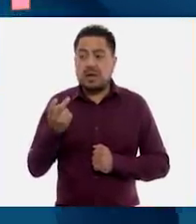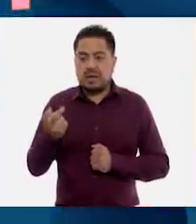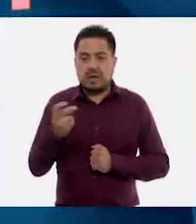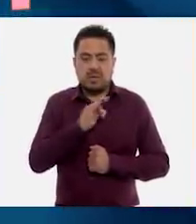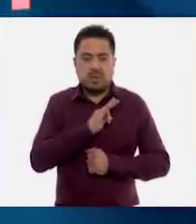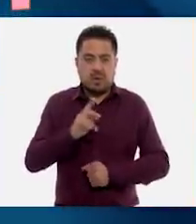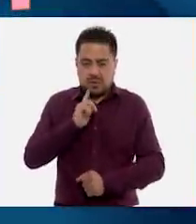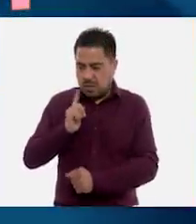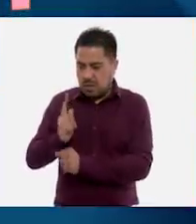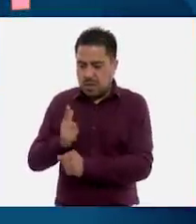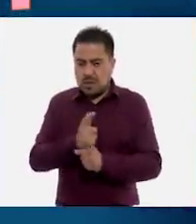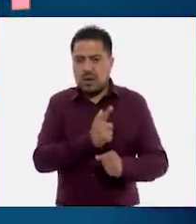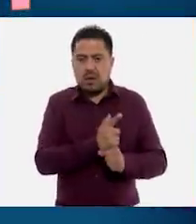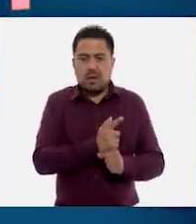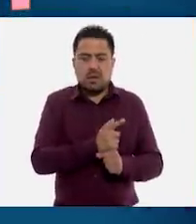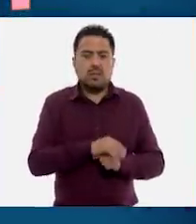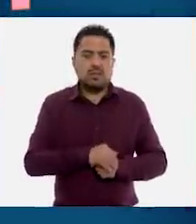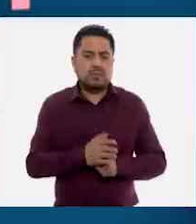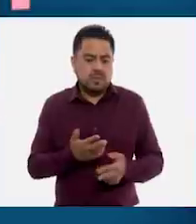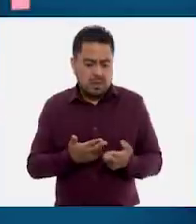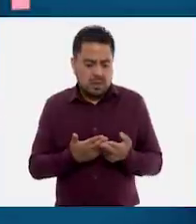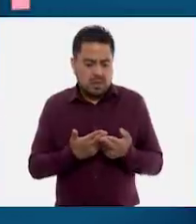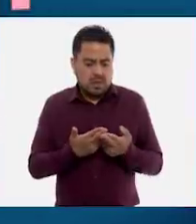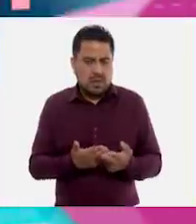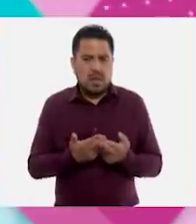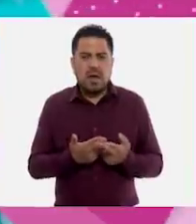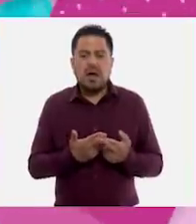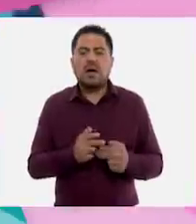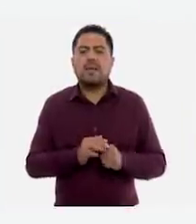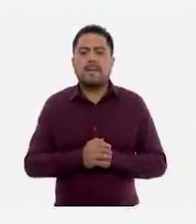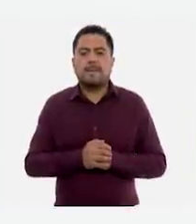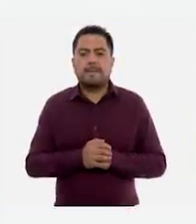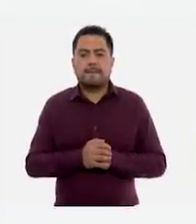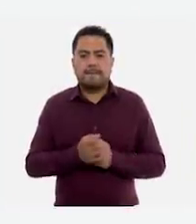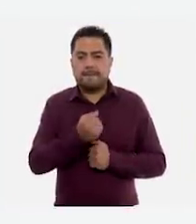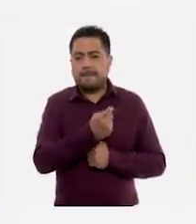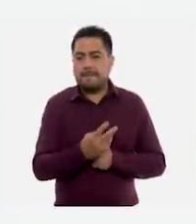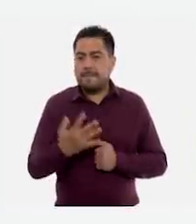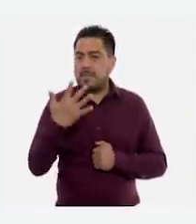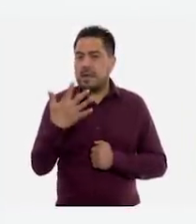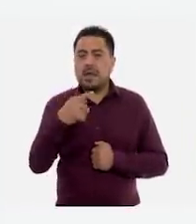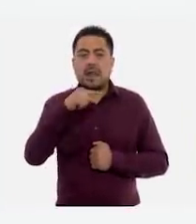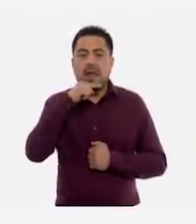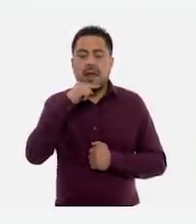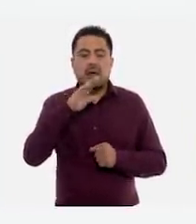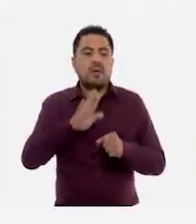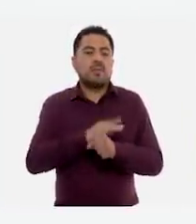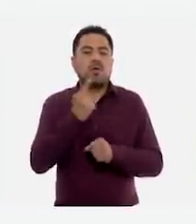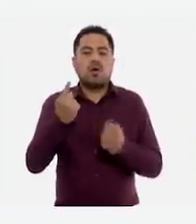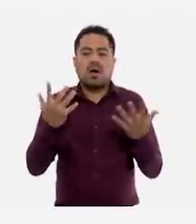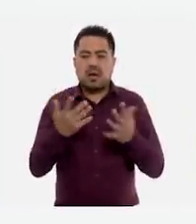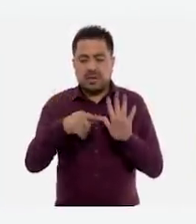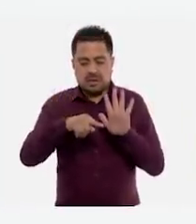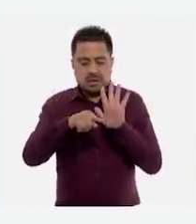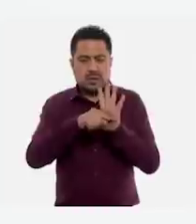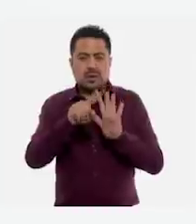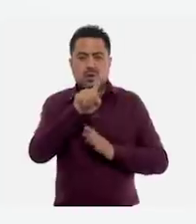podemos ver que le sobraron 5 lápices porque hicimos la resta,